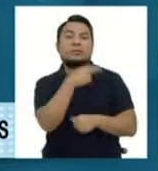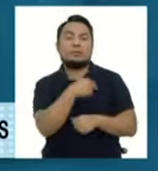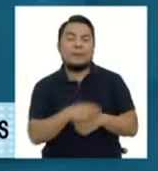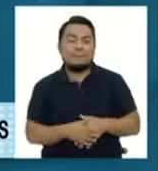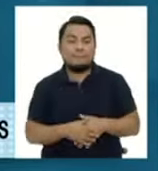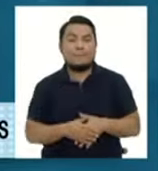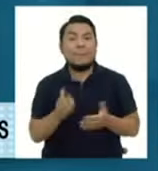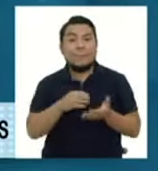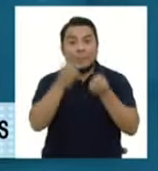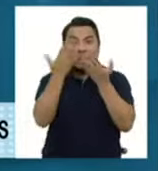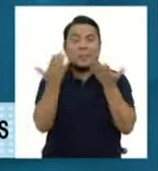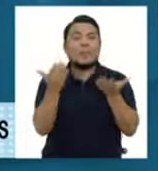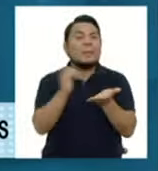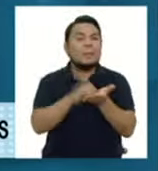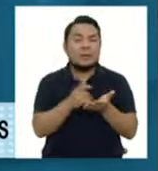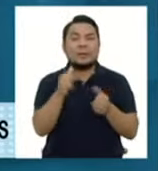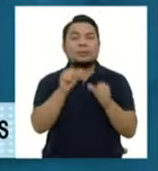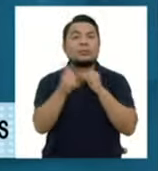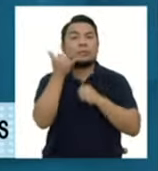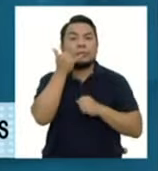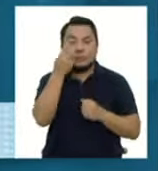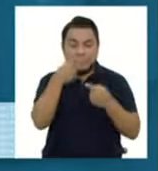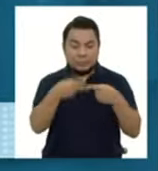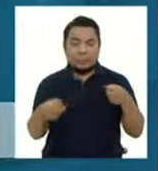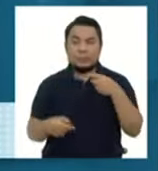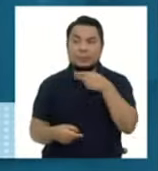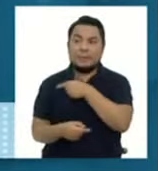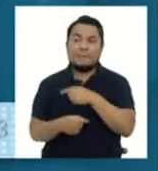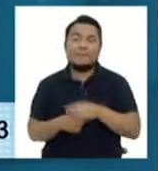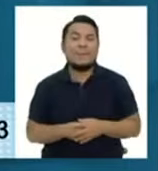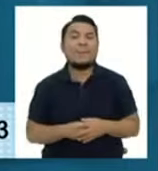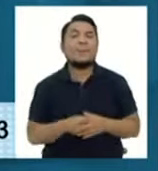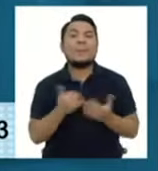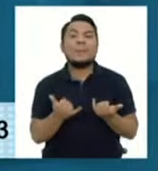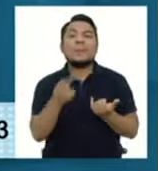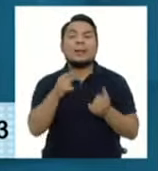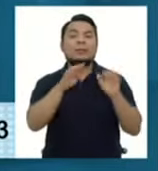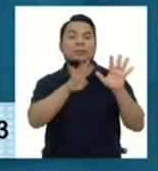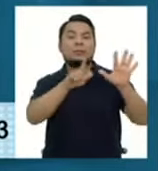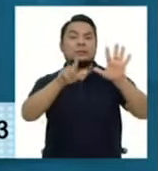más información, comuníquese al teléfono que aparece en la pantalla en este momento,